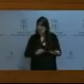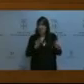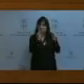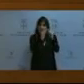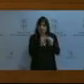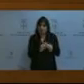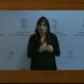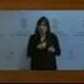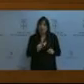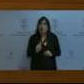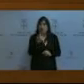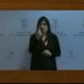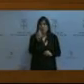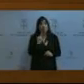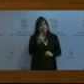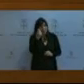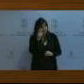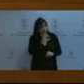porque esto